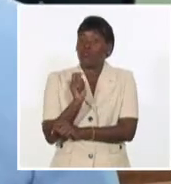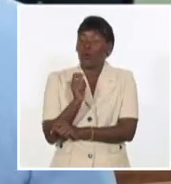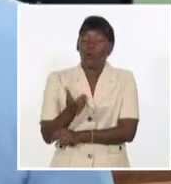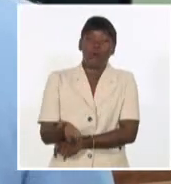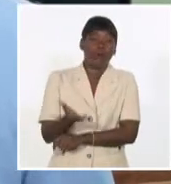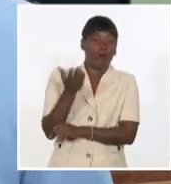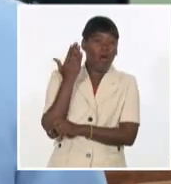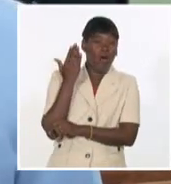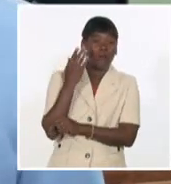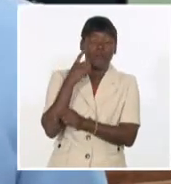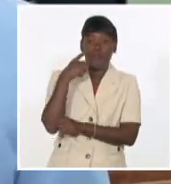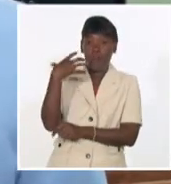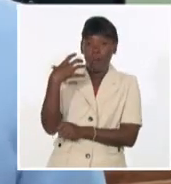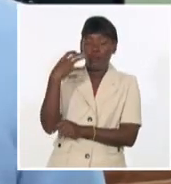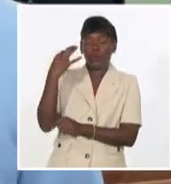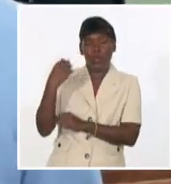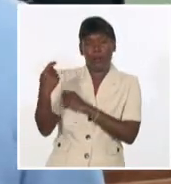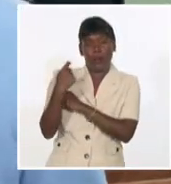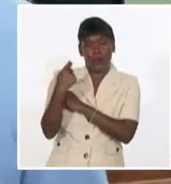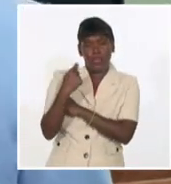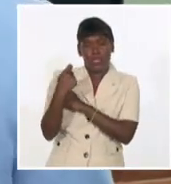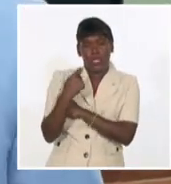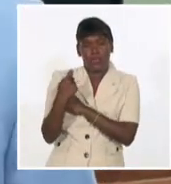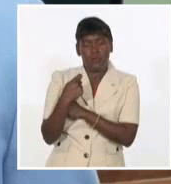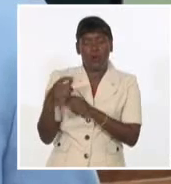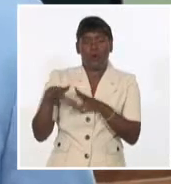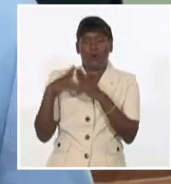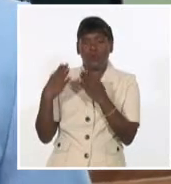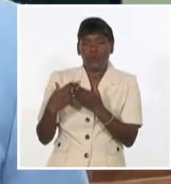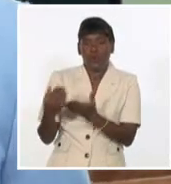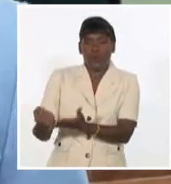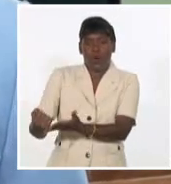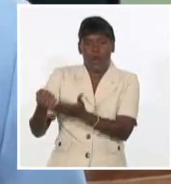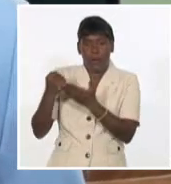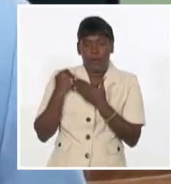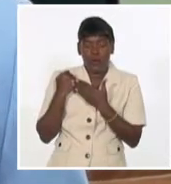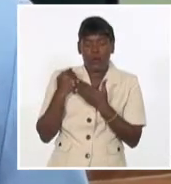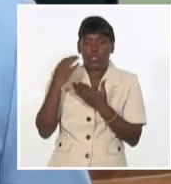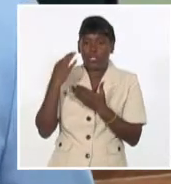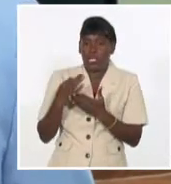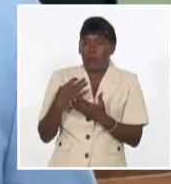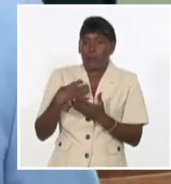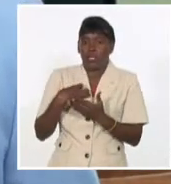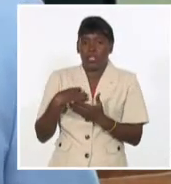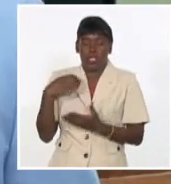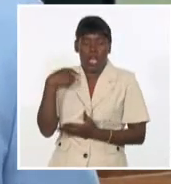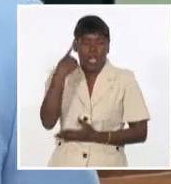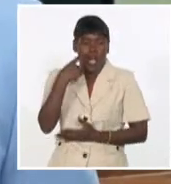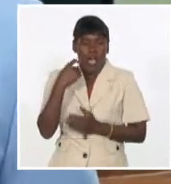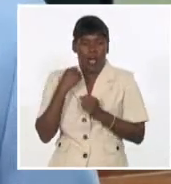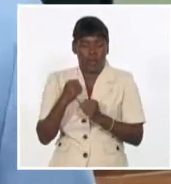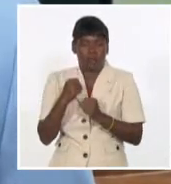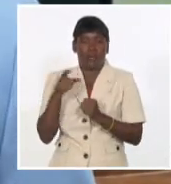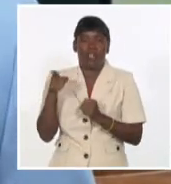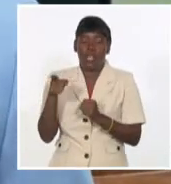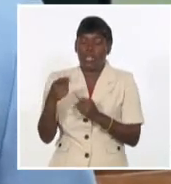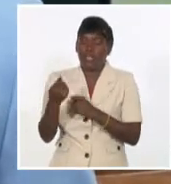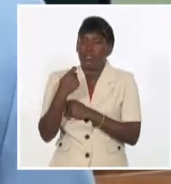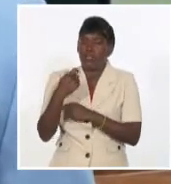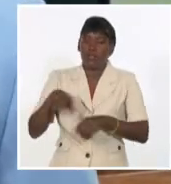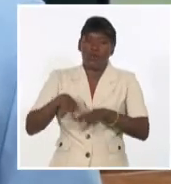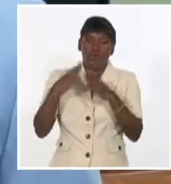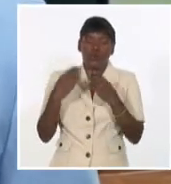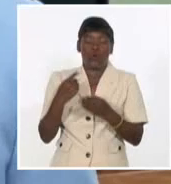con nosotros, desde sus arreglos, desde su música, desde su carácter fuerte, desde su manera de ser, siempre lo